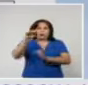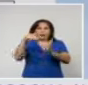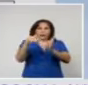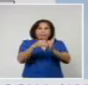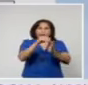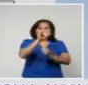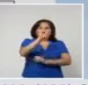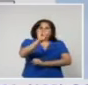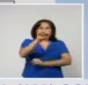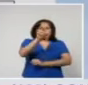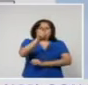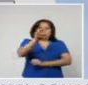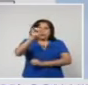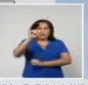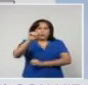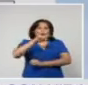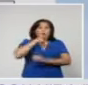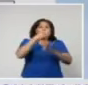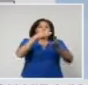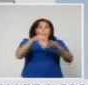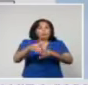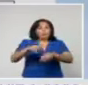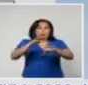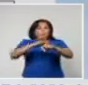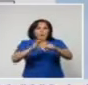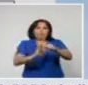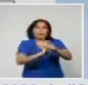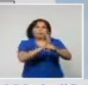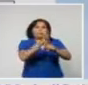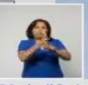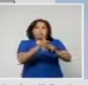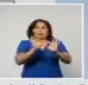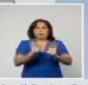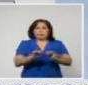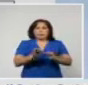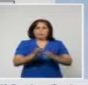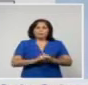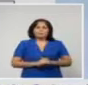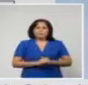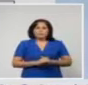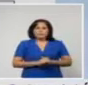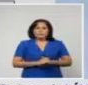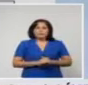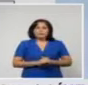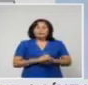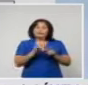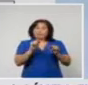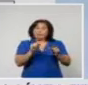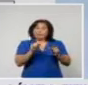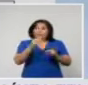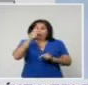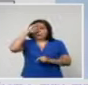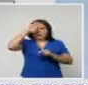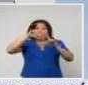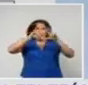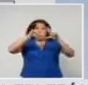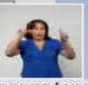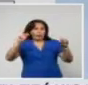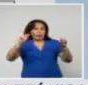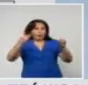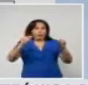693.726 fallecidos como consecuencia de esta enfermedad. Esto da para Cuba una letalidad